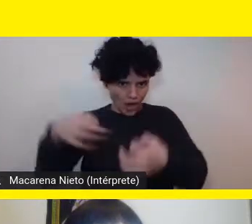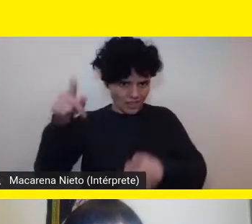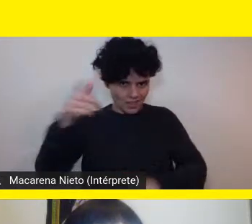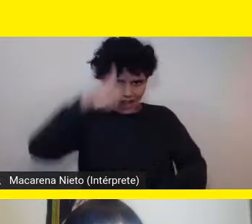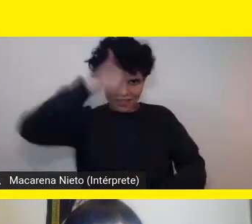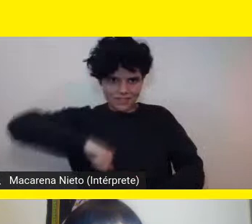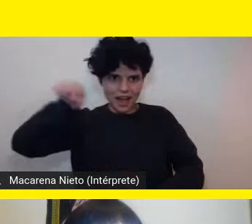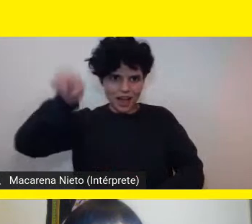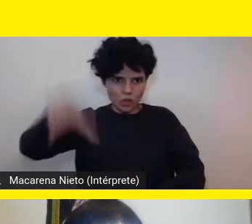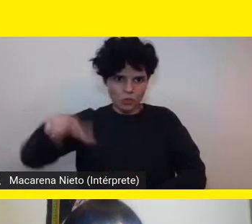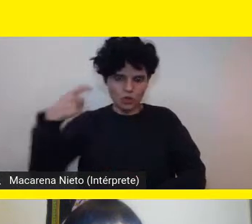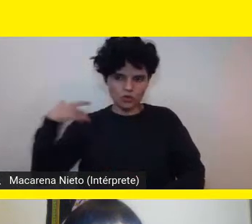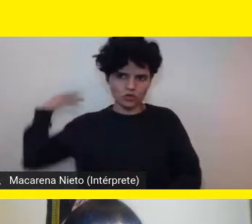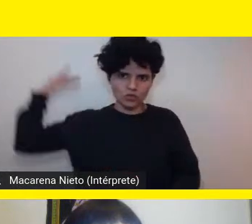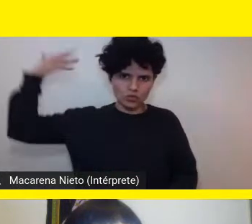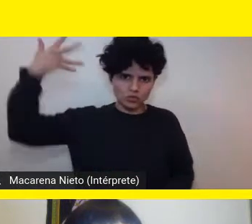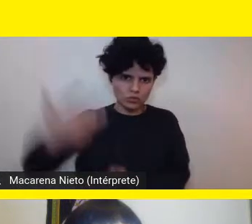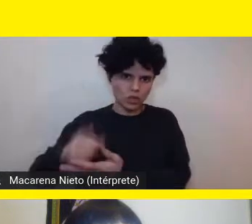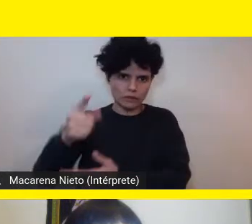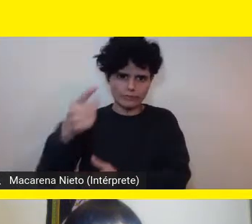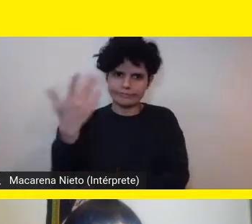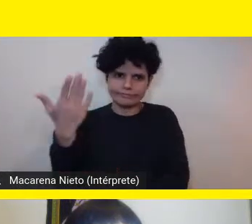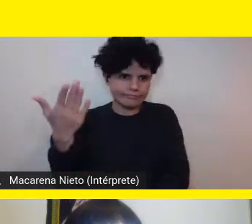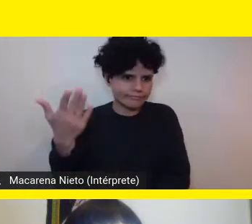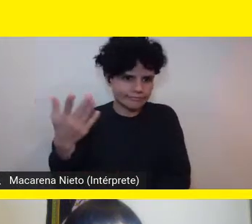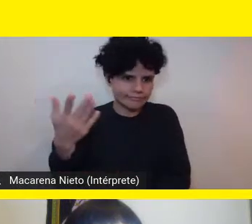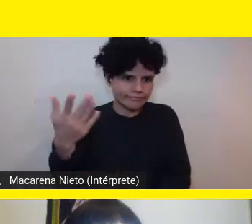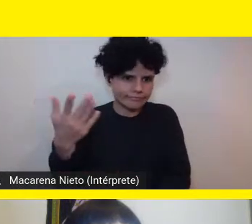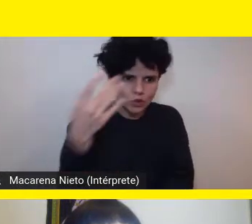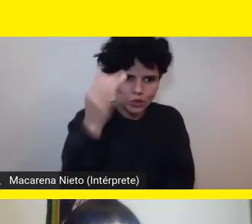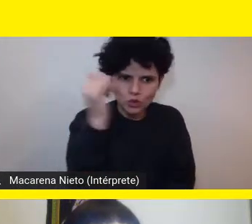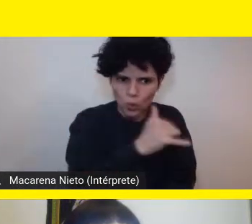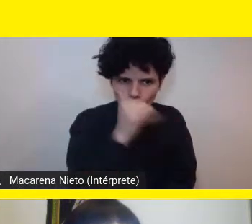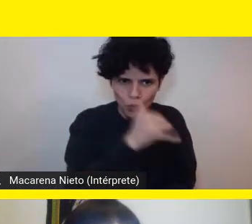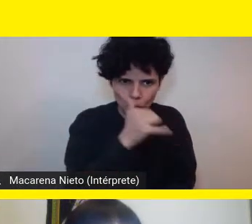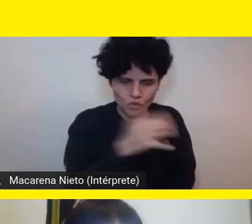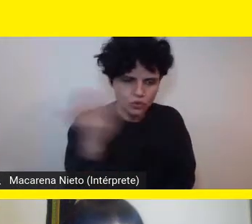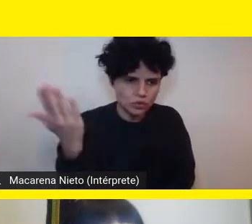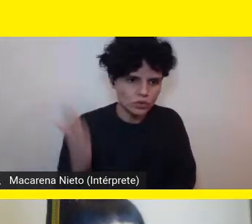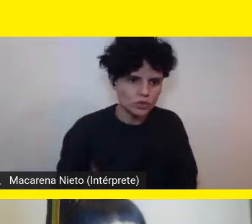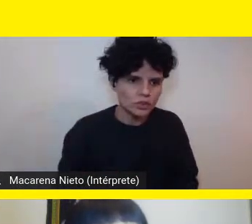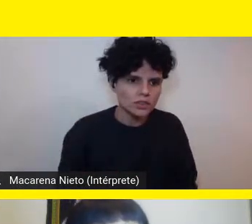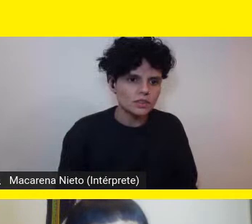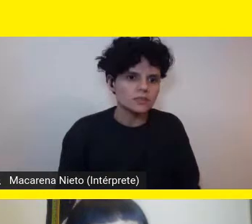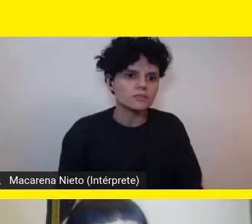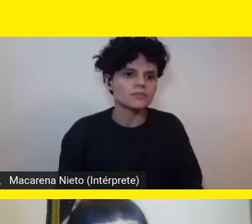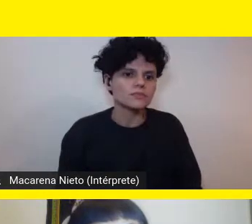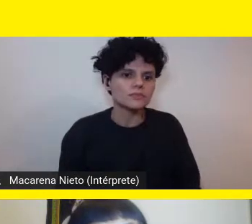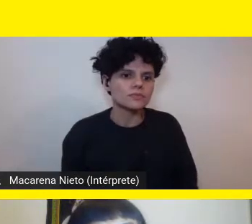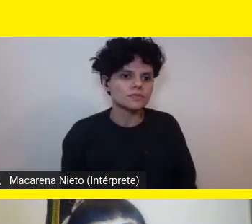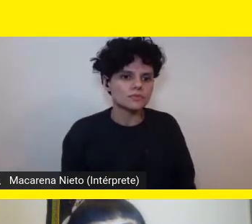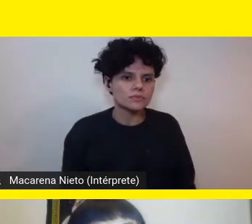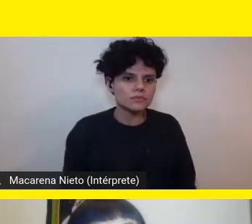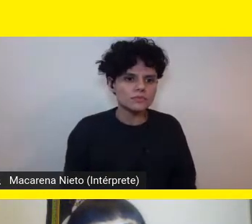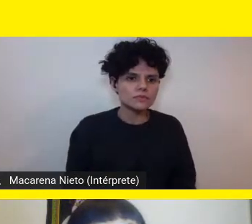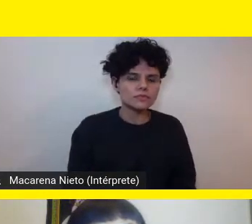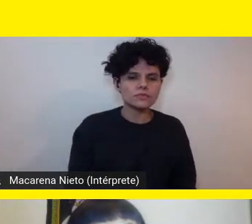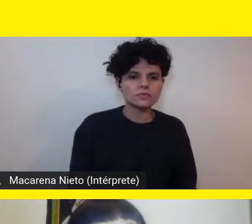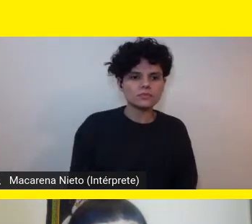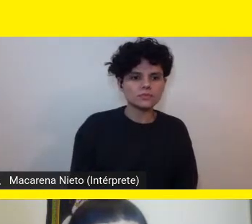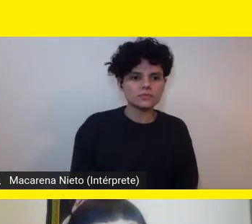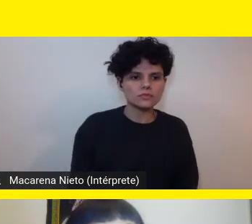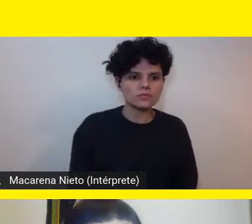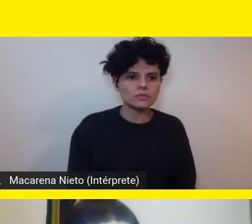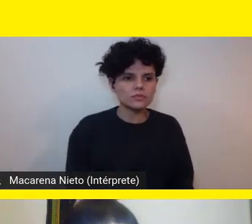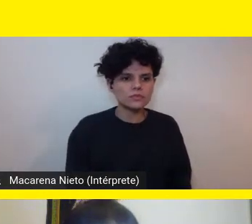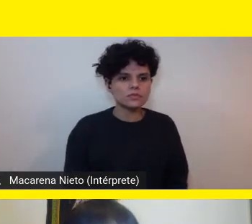su carrera, fue obviamente torpedeada por haber defendido o haber hecho lo que tenía